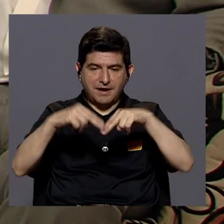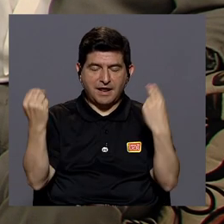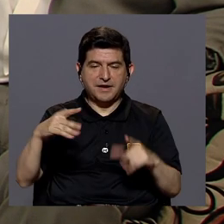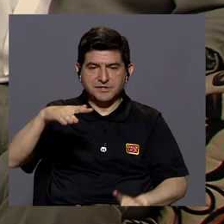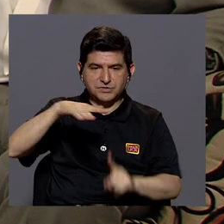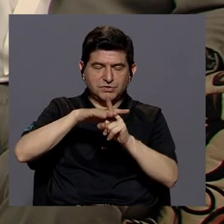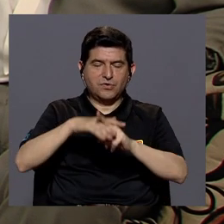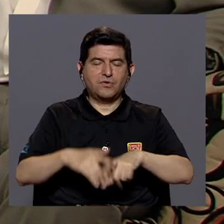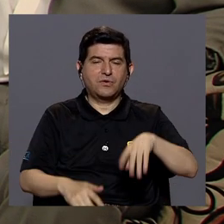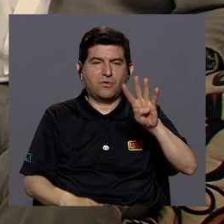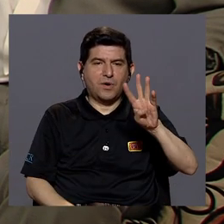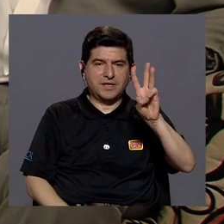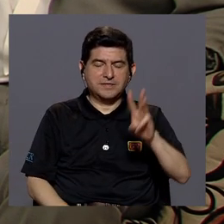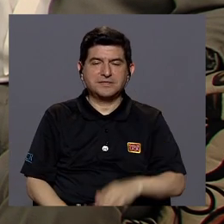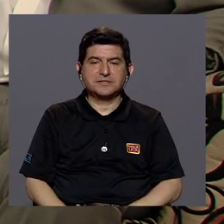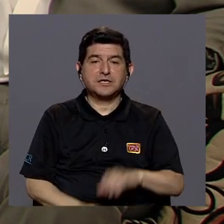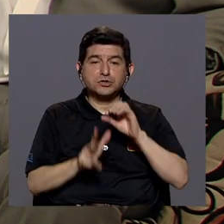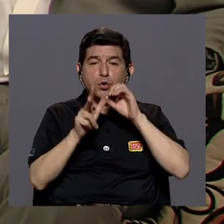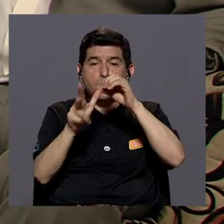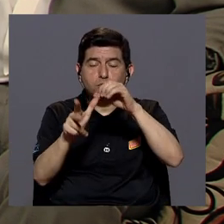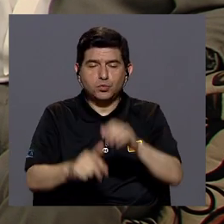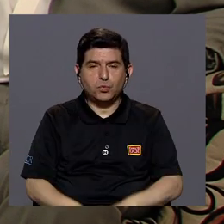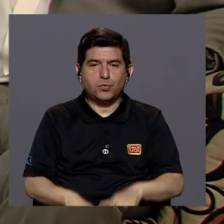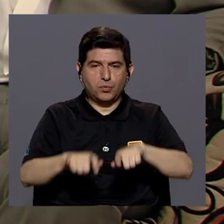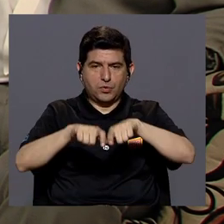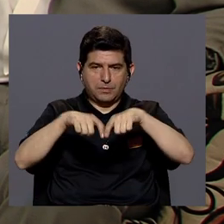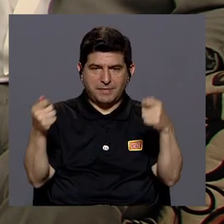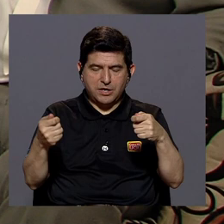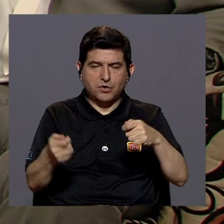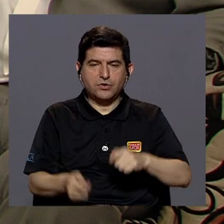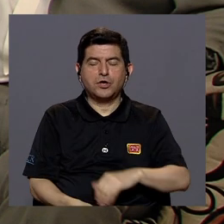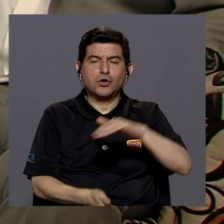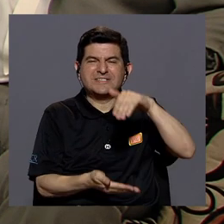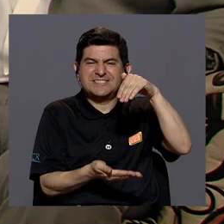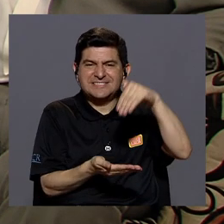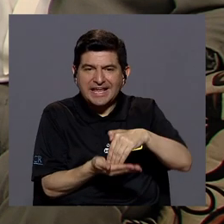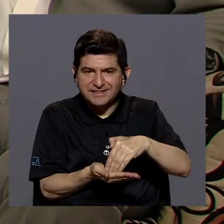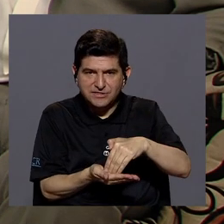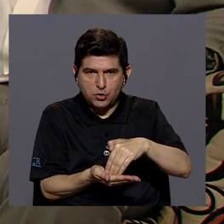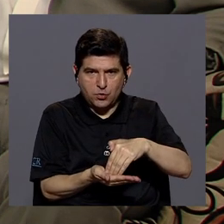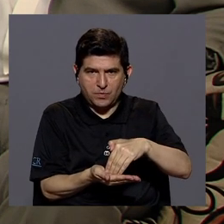octubre como un periódico de centro.